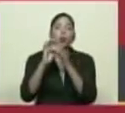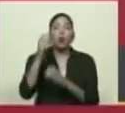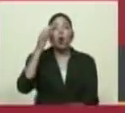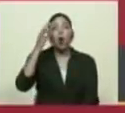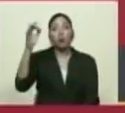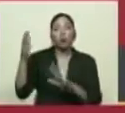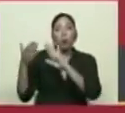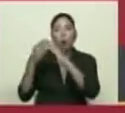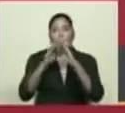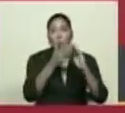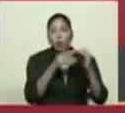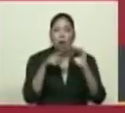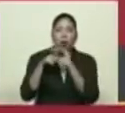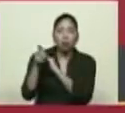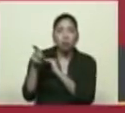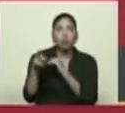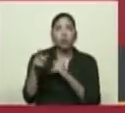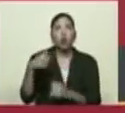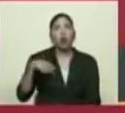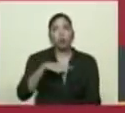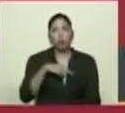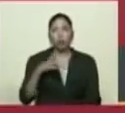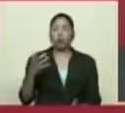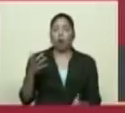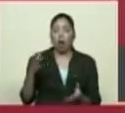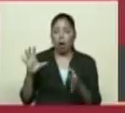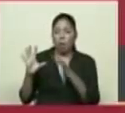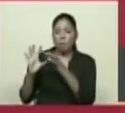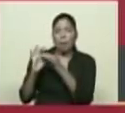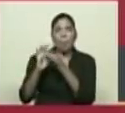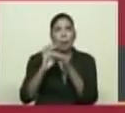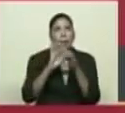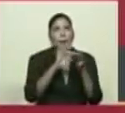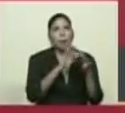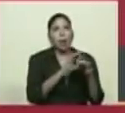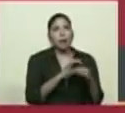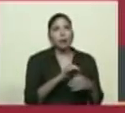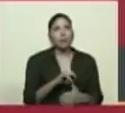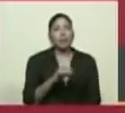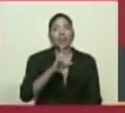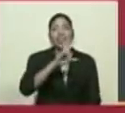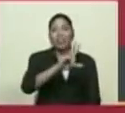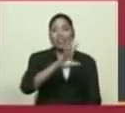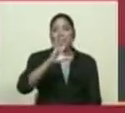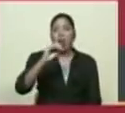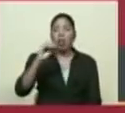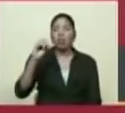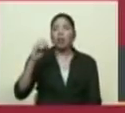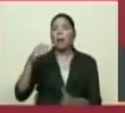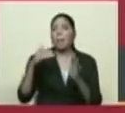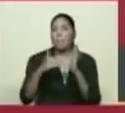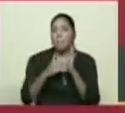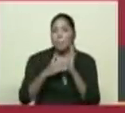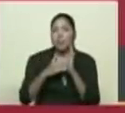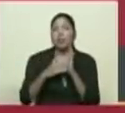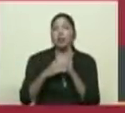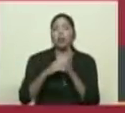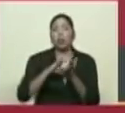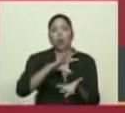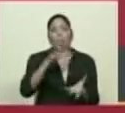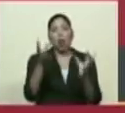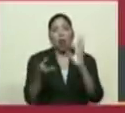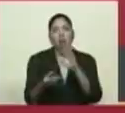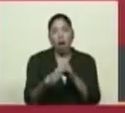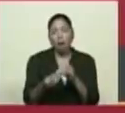Y nosotros desde los consejos comunales hemos articulado más de 30.000 comités locales de abastecimiento y